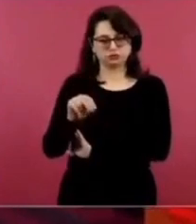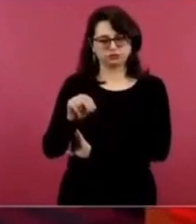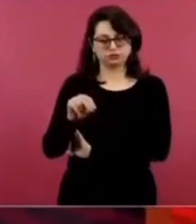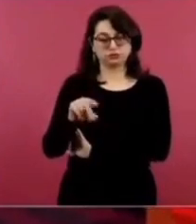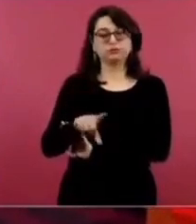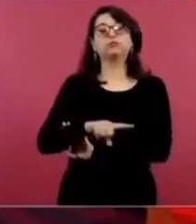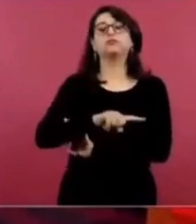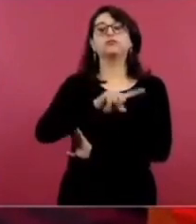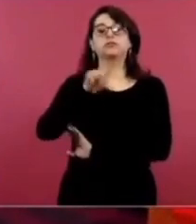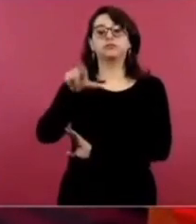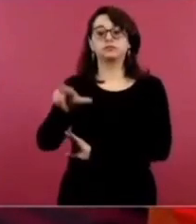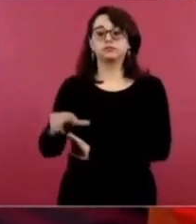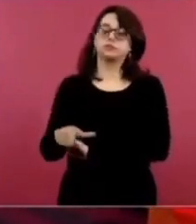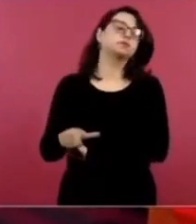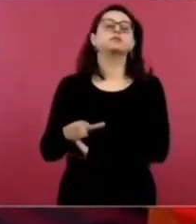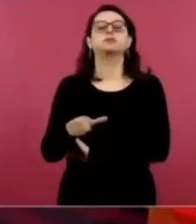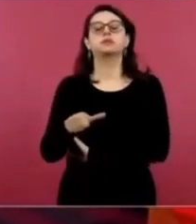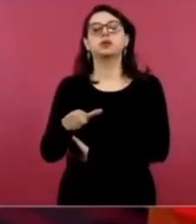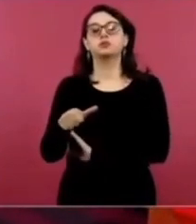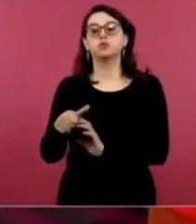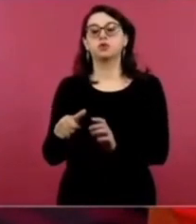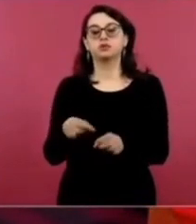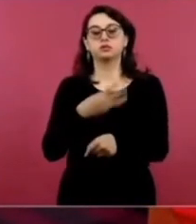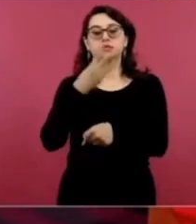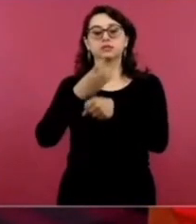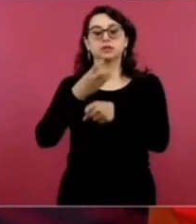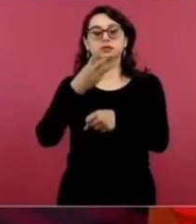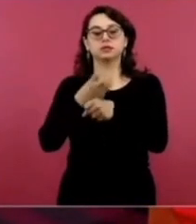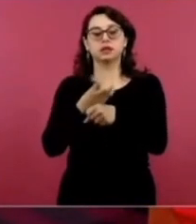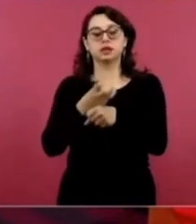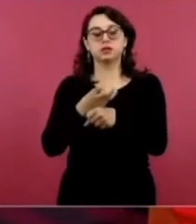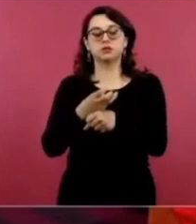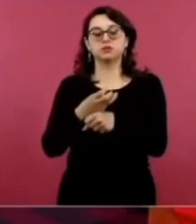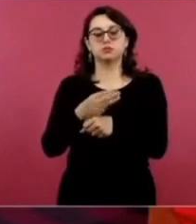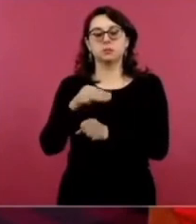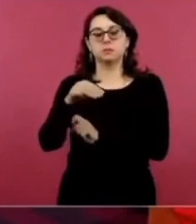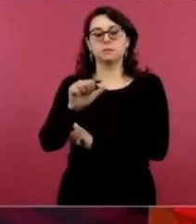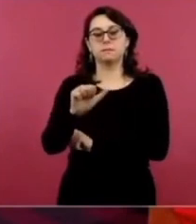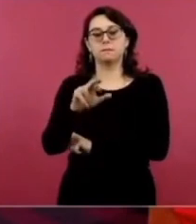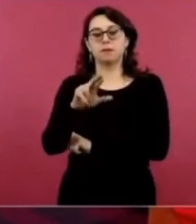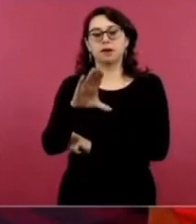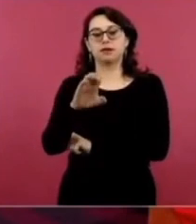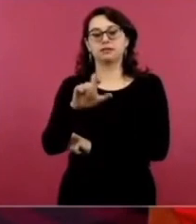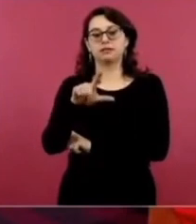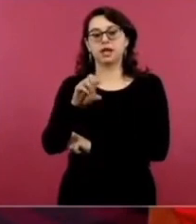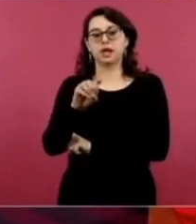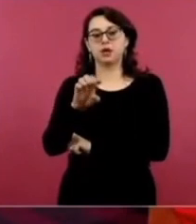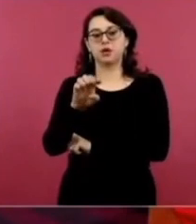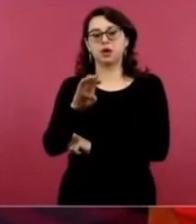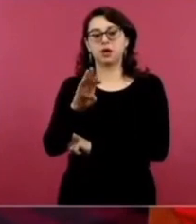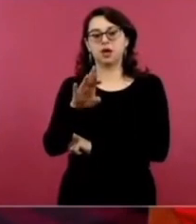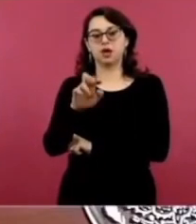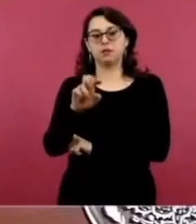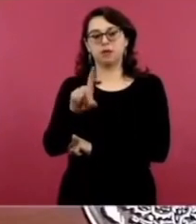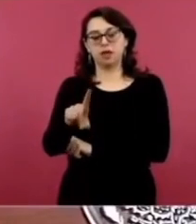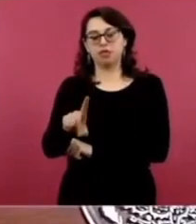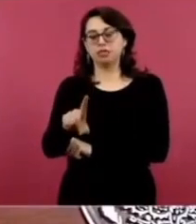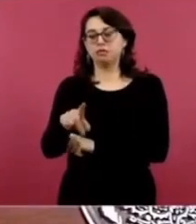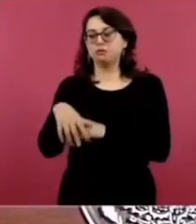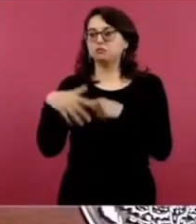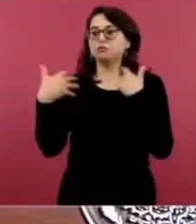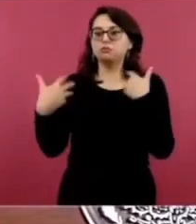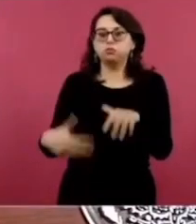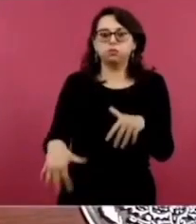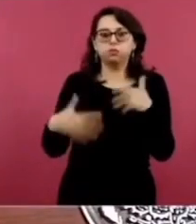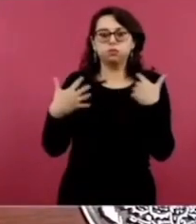Luego, Marcelo Ebrard bajó mucho también, siguió la